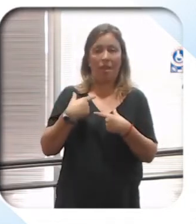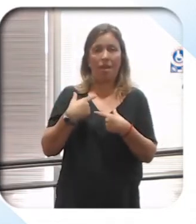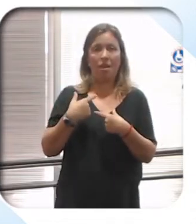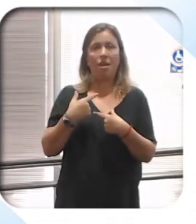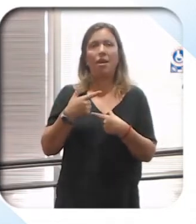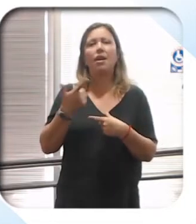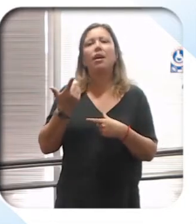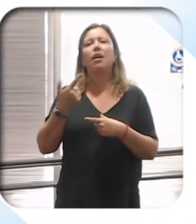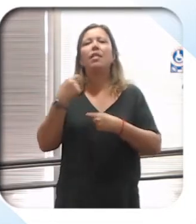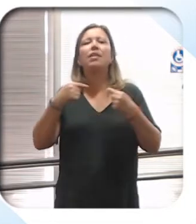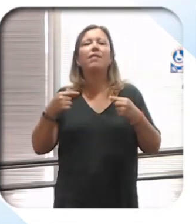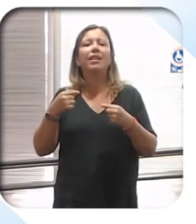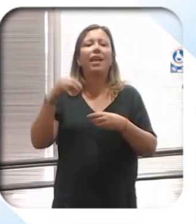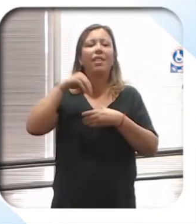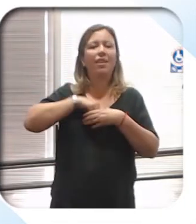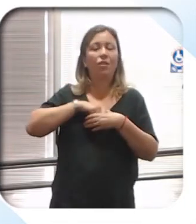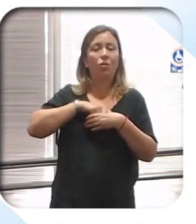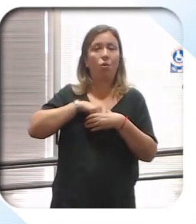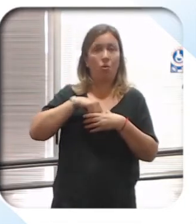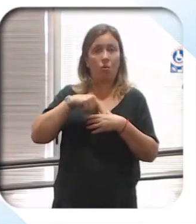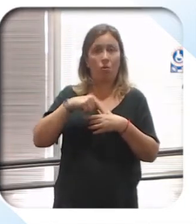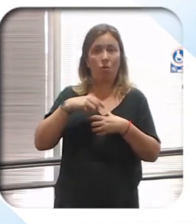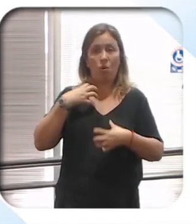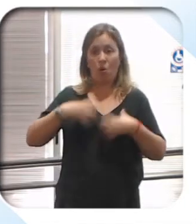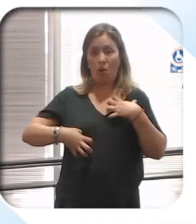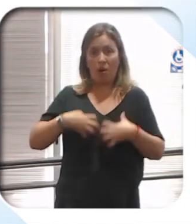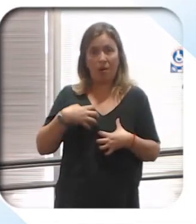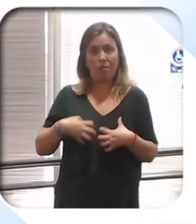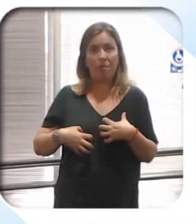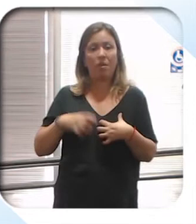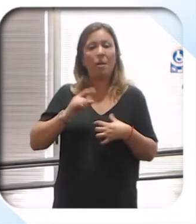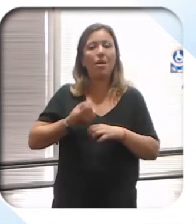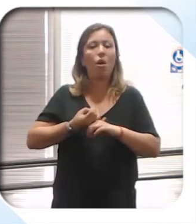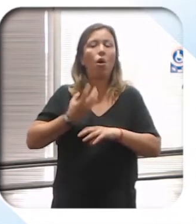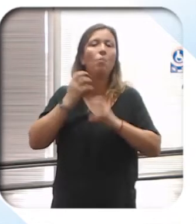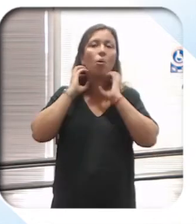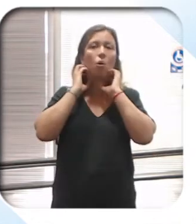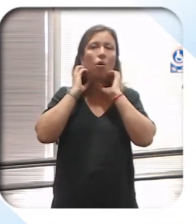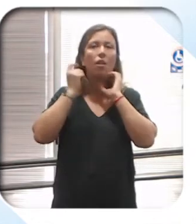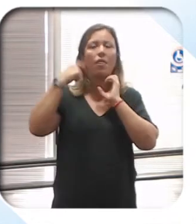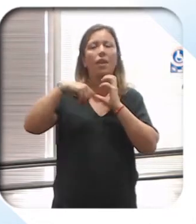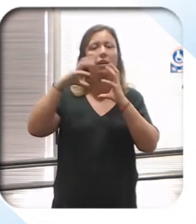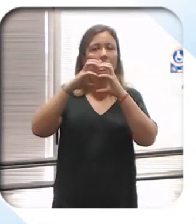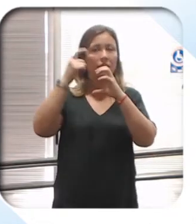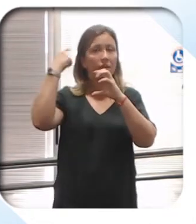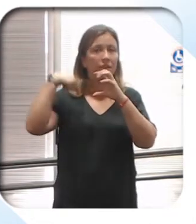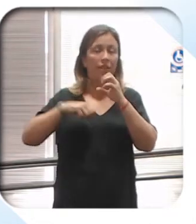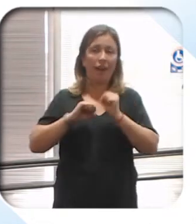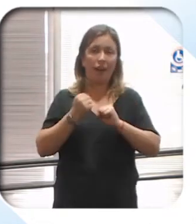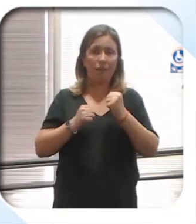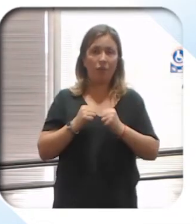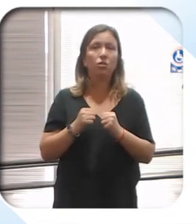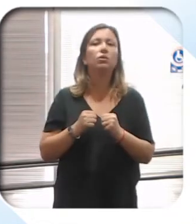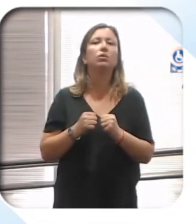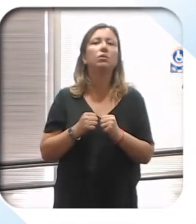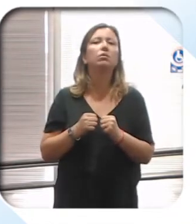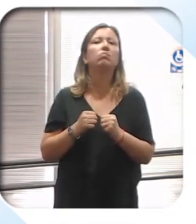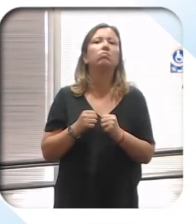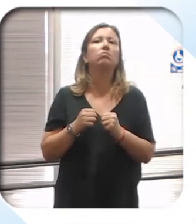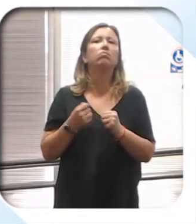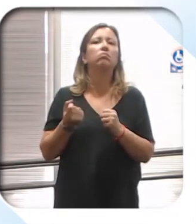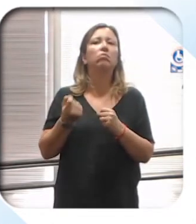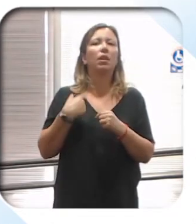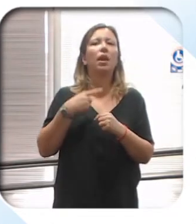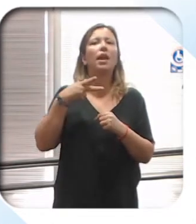Los estrógenos y la progesterona. Y hormonas centrales del sistema nervioso central, ¿sí?, que secreta